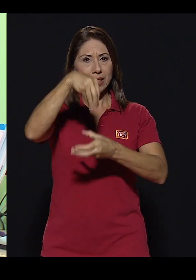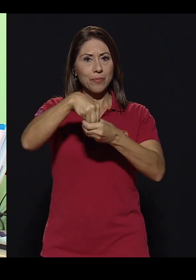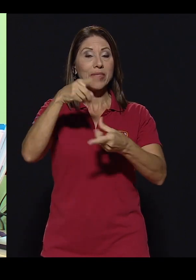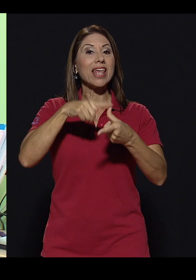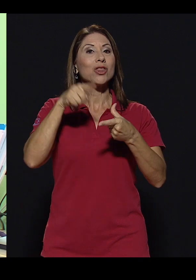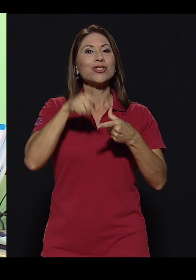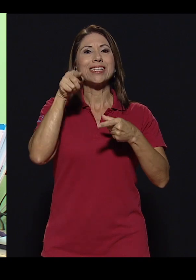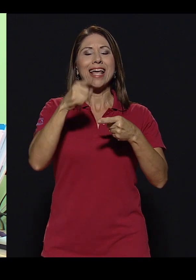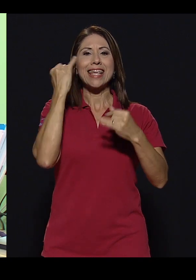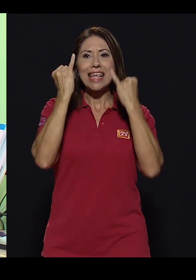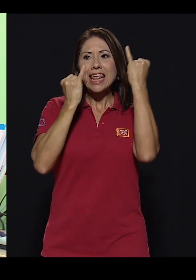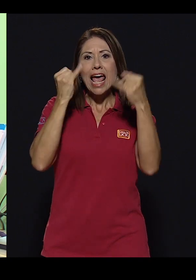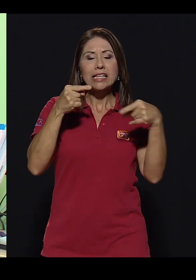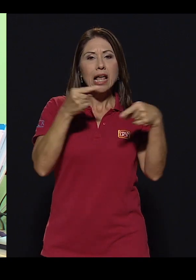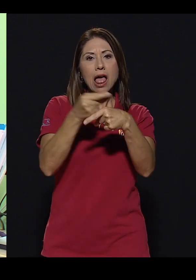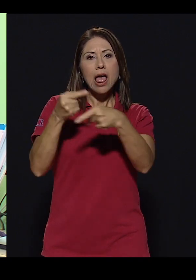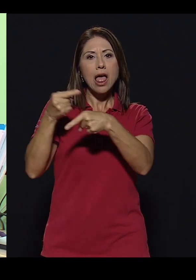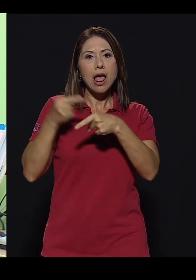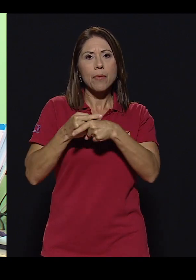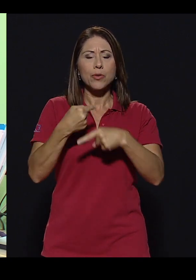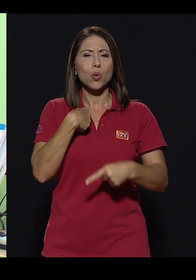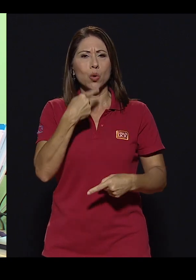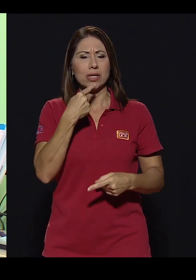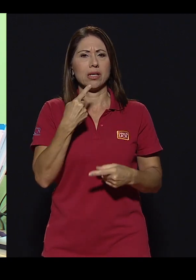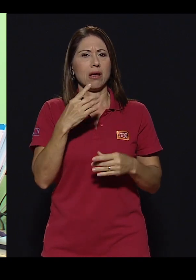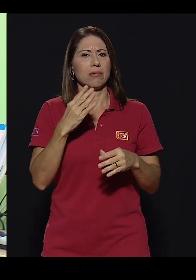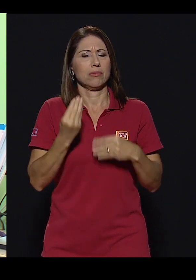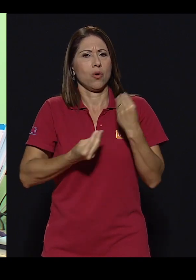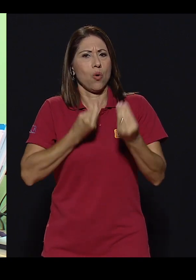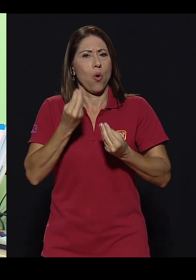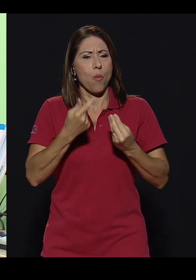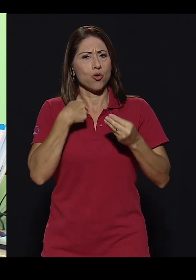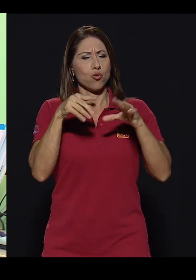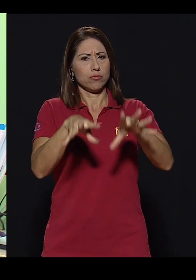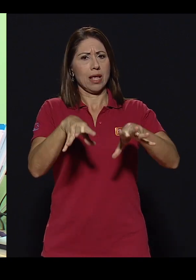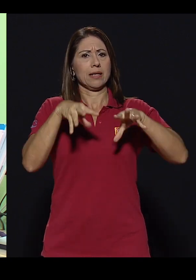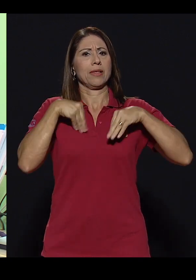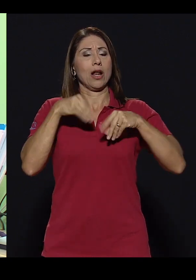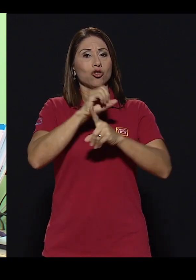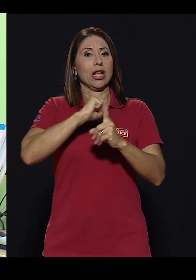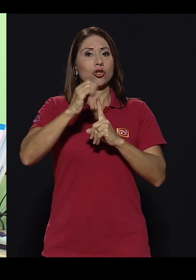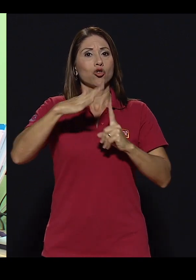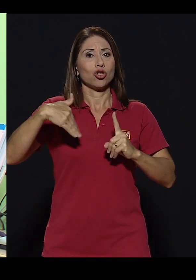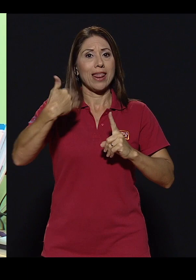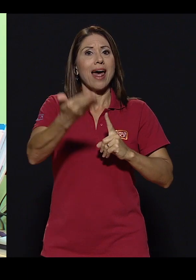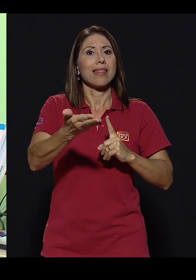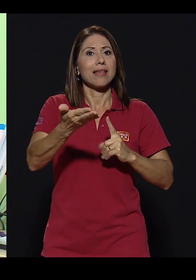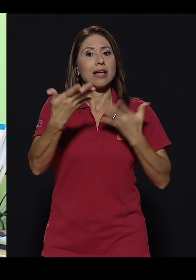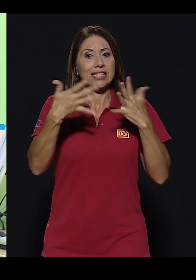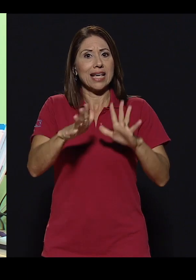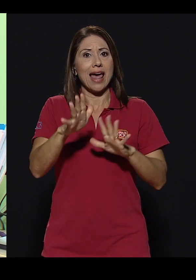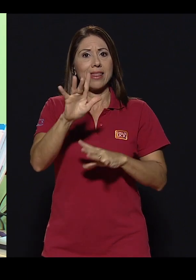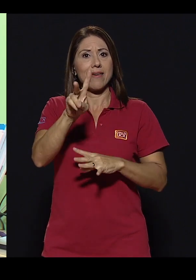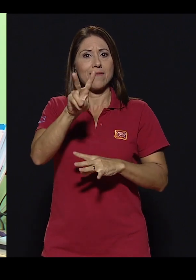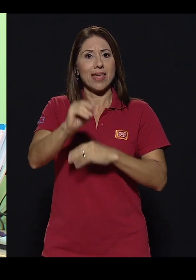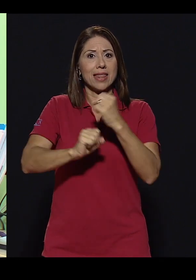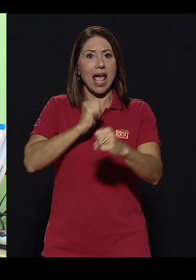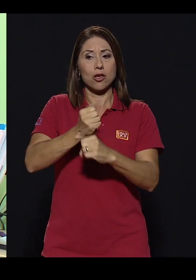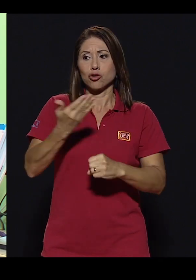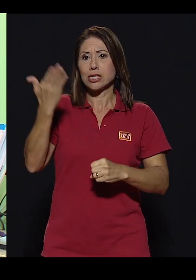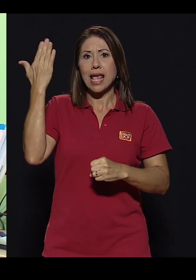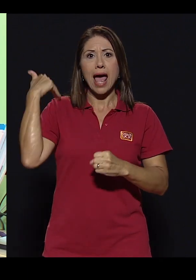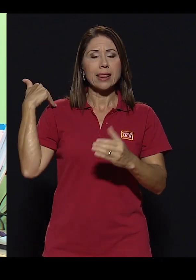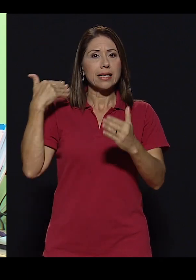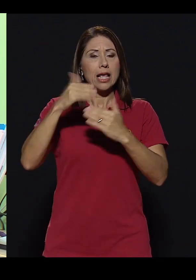entonces ahí hay un choque de ideas donde uno dice sea como voy a aceptarlos en la sociedad cuando ya tienen 20 años si nunca